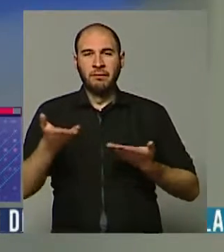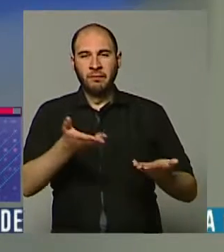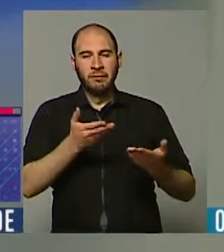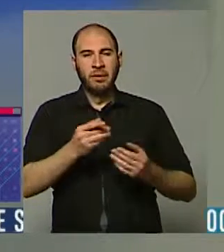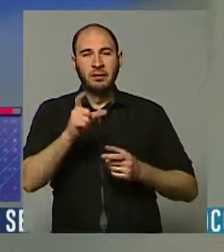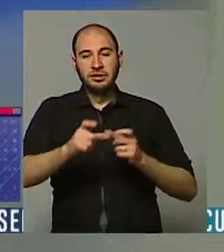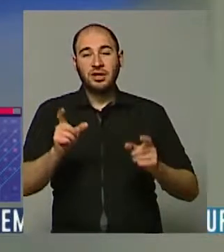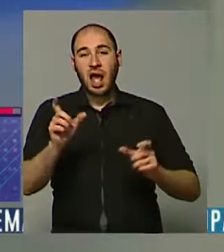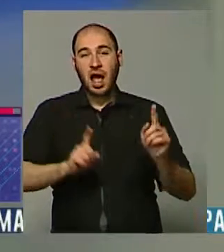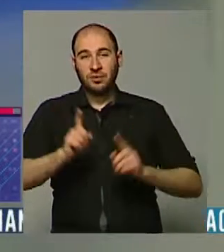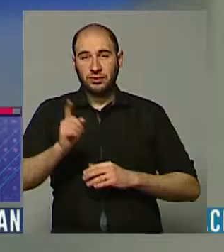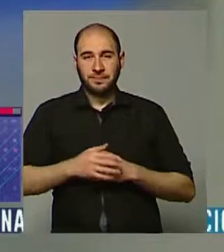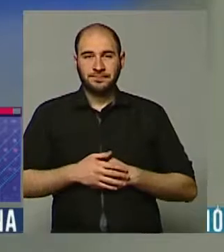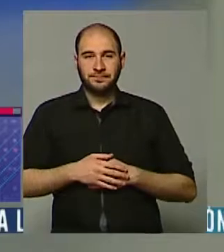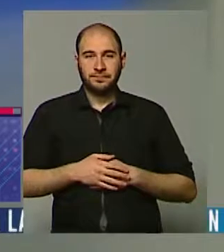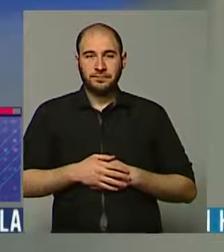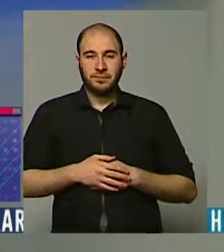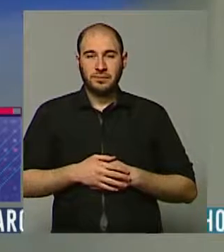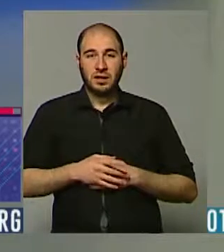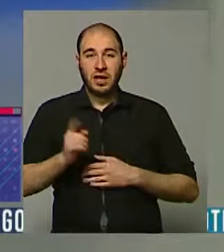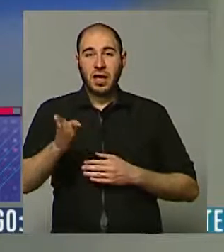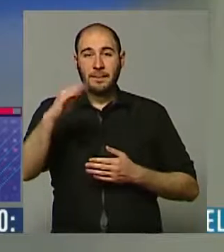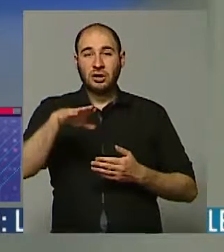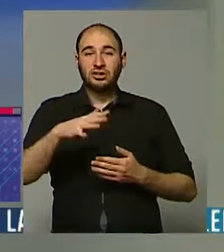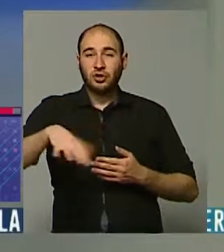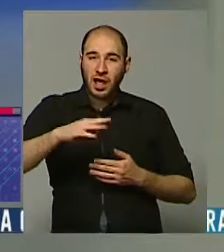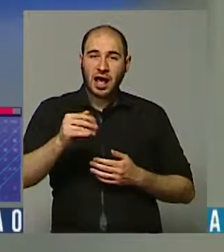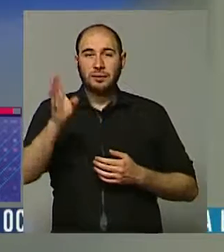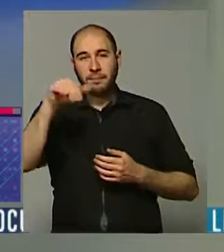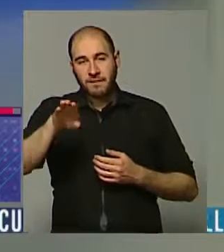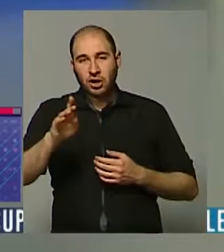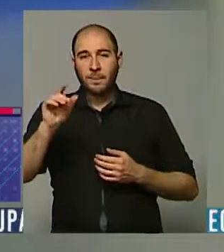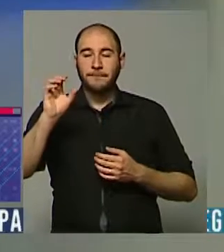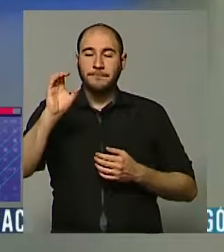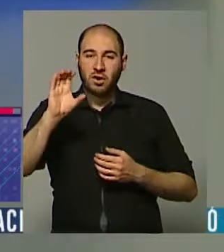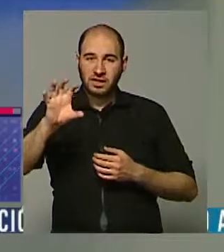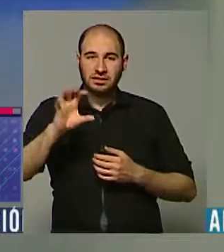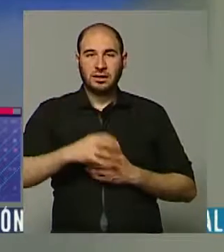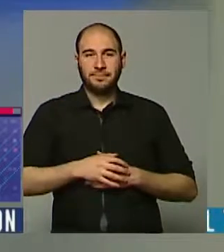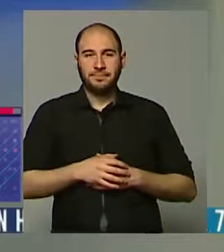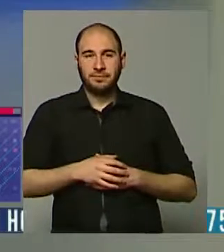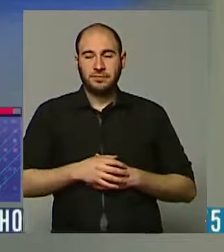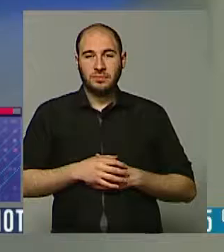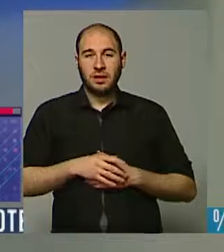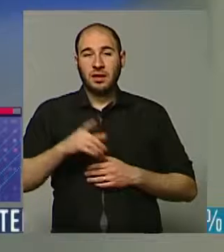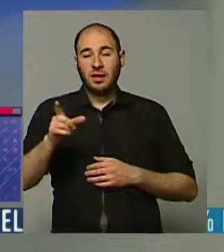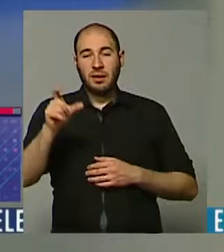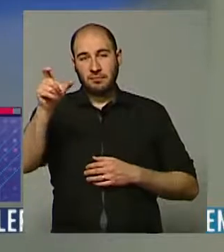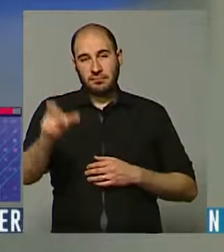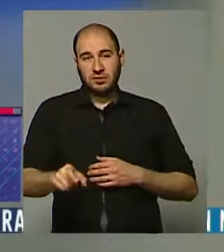de algunos funcionarios, ha estado en el Banco Ciudad, en el Banco Provincia, con lo cual es una persona dentro